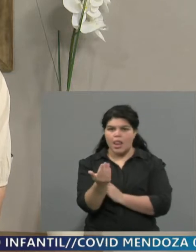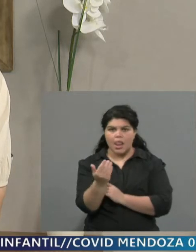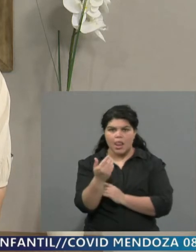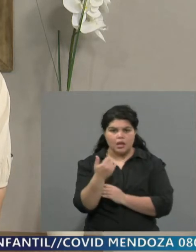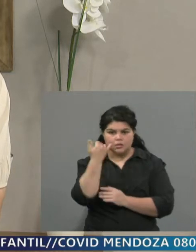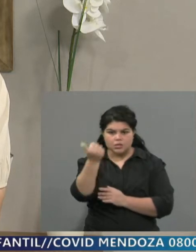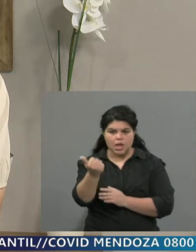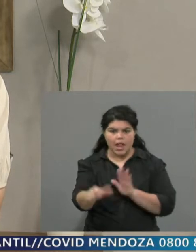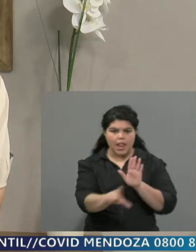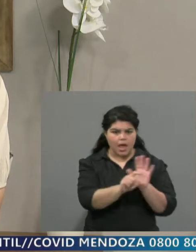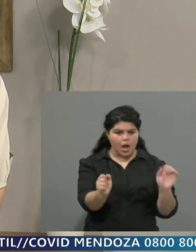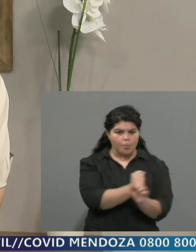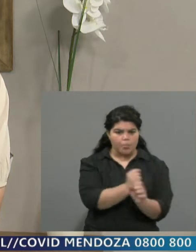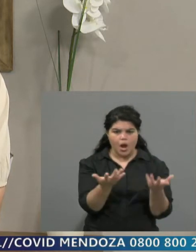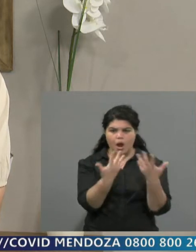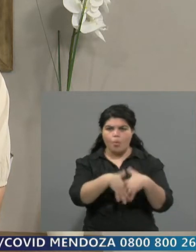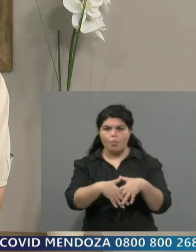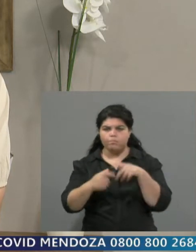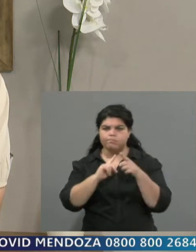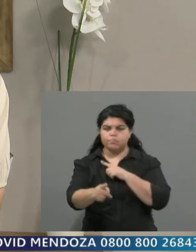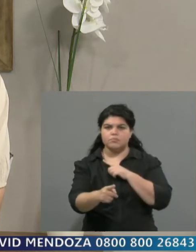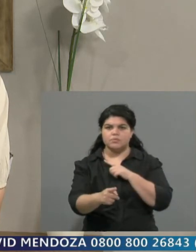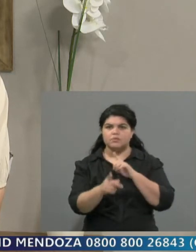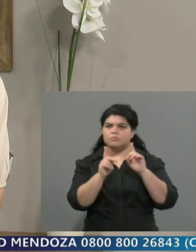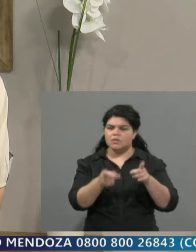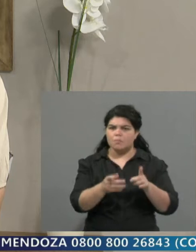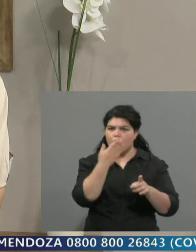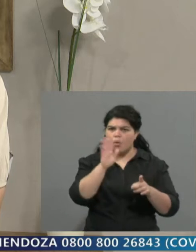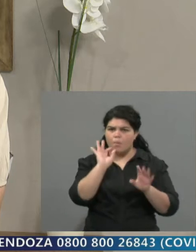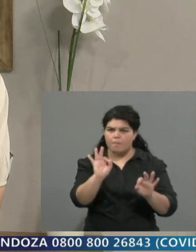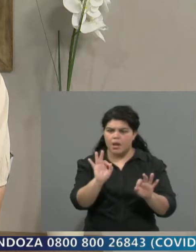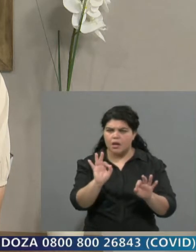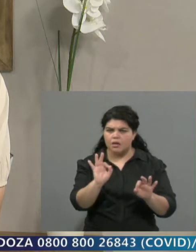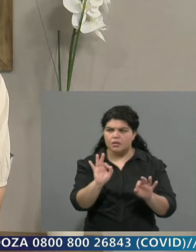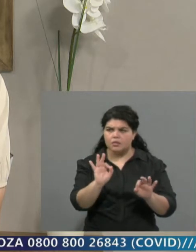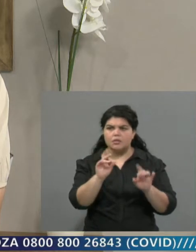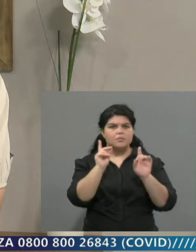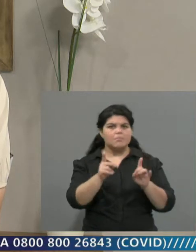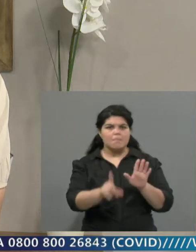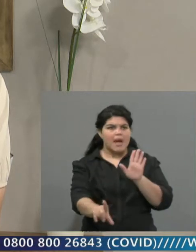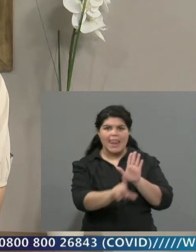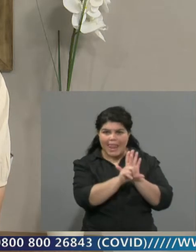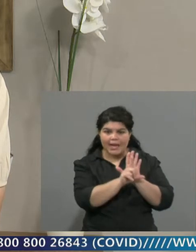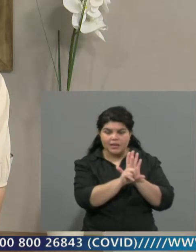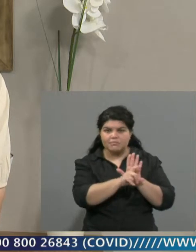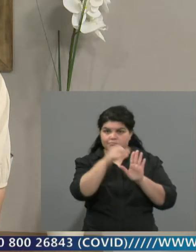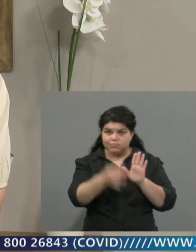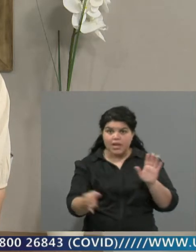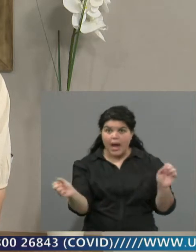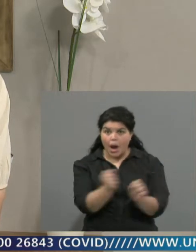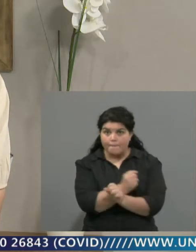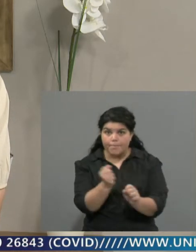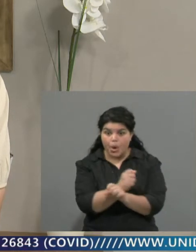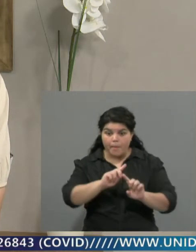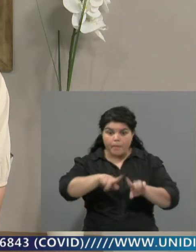se acuerde después de, no sé, 120 días después de la sanción de la ley, rige la ley, ¿no? Las